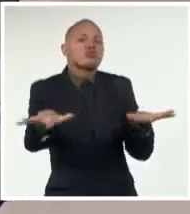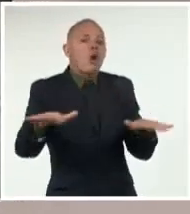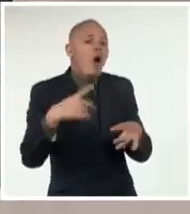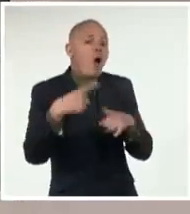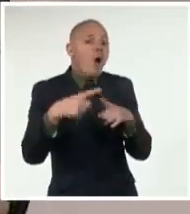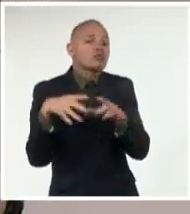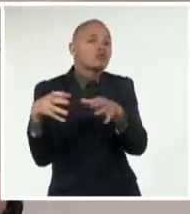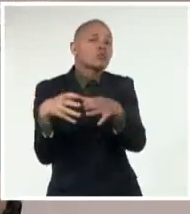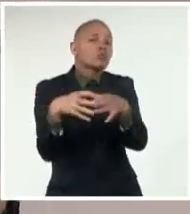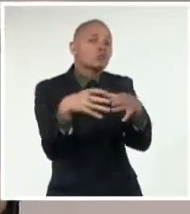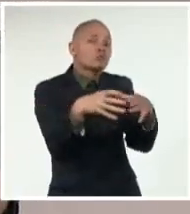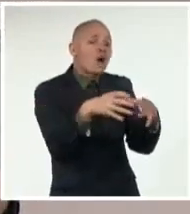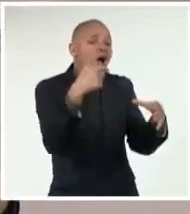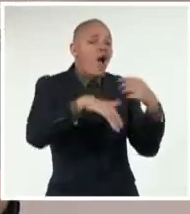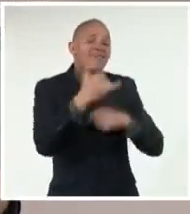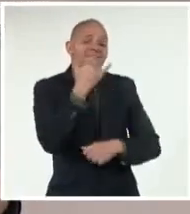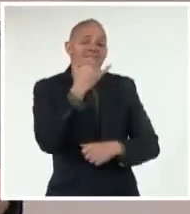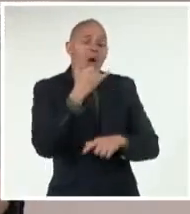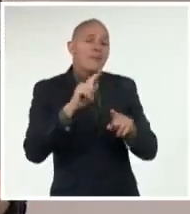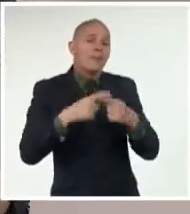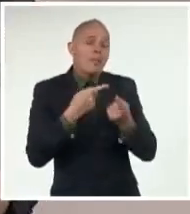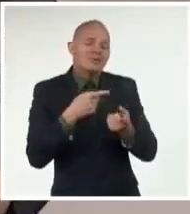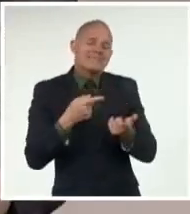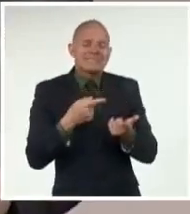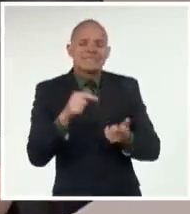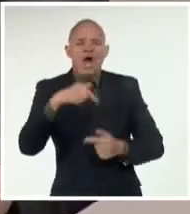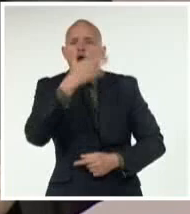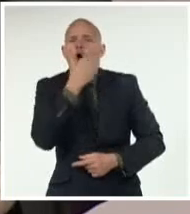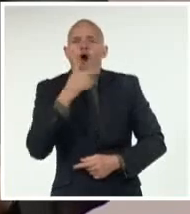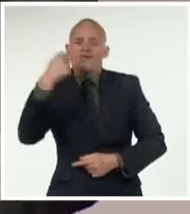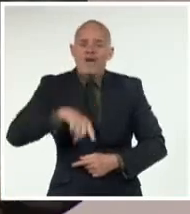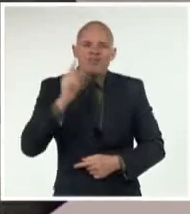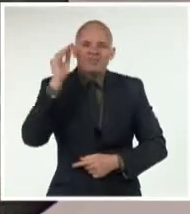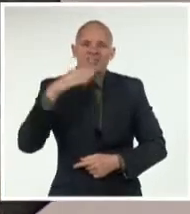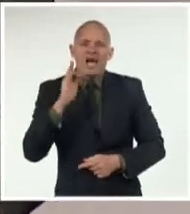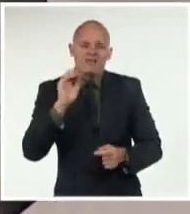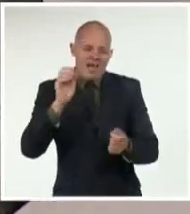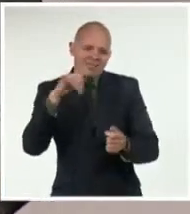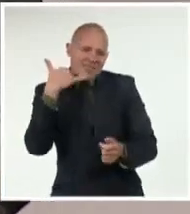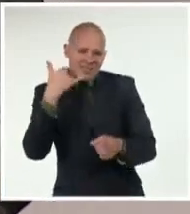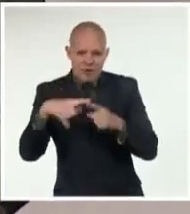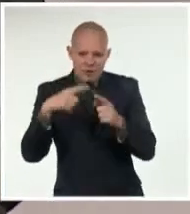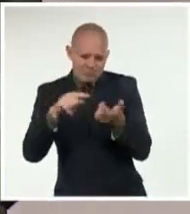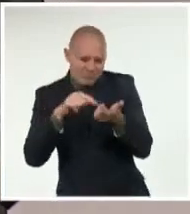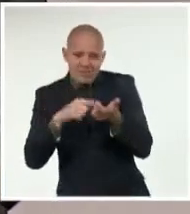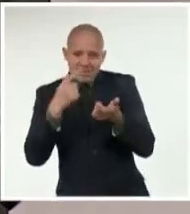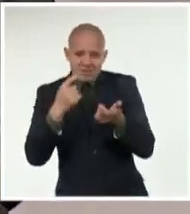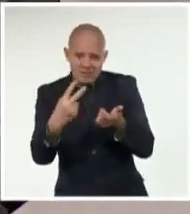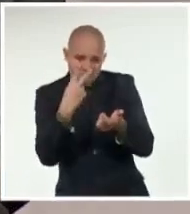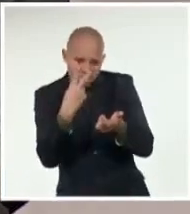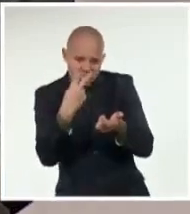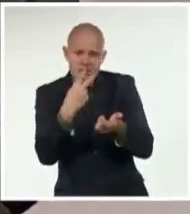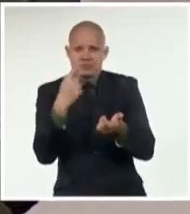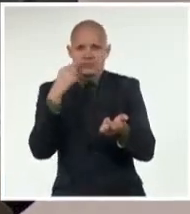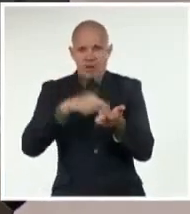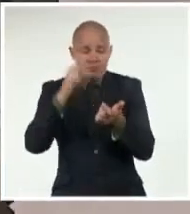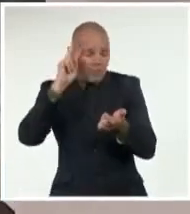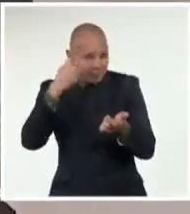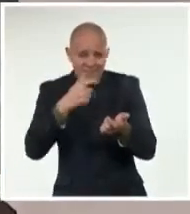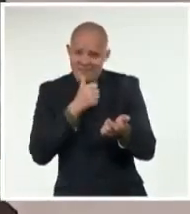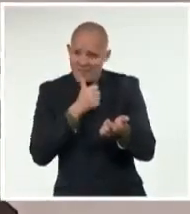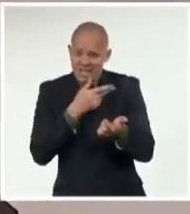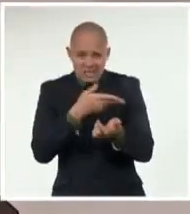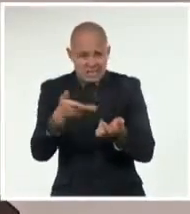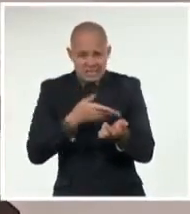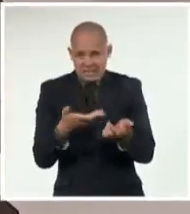hoy por la enajenación y la despolitización. La juventud ha sido y sigue siendo uno de los